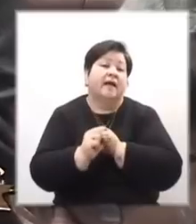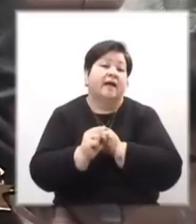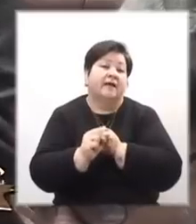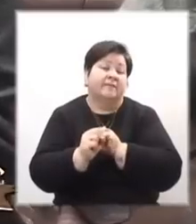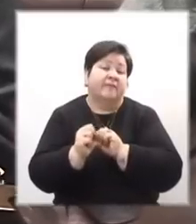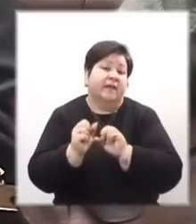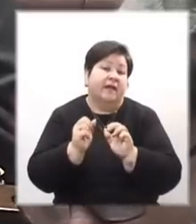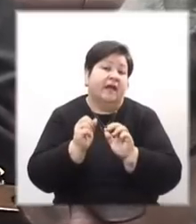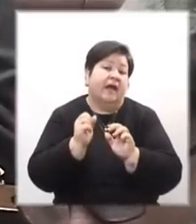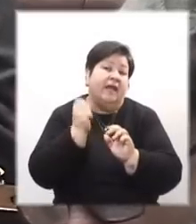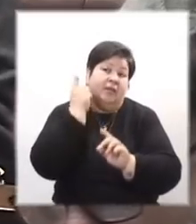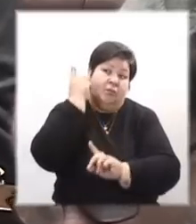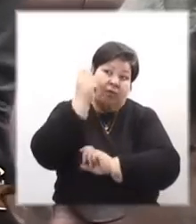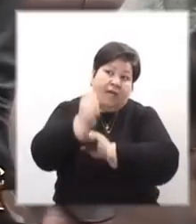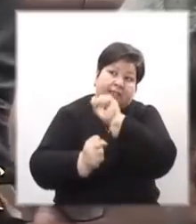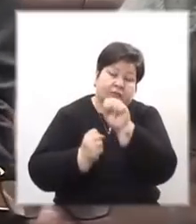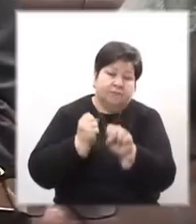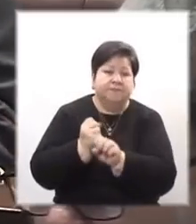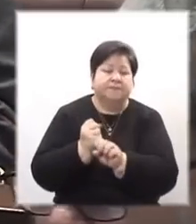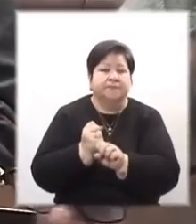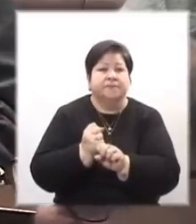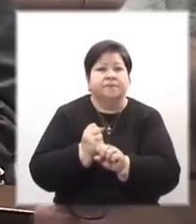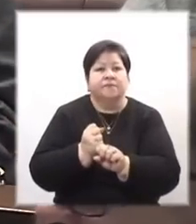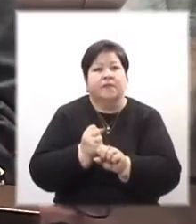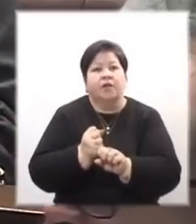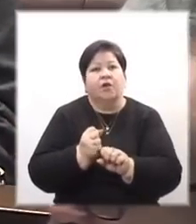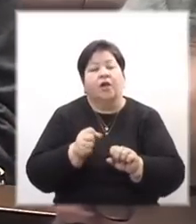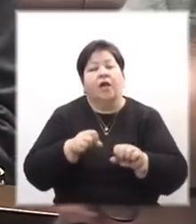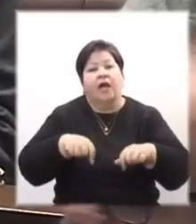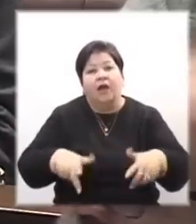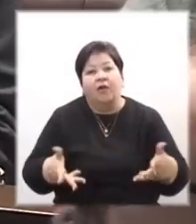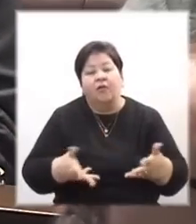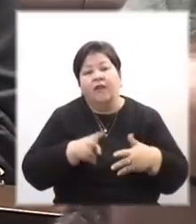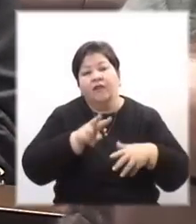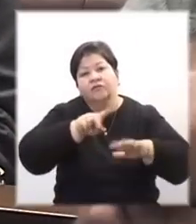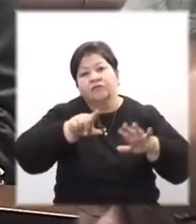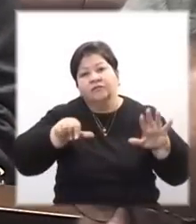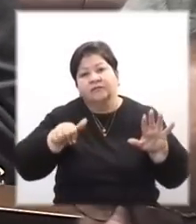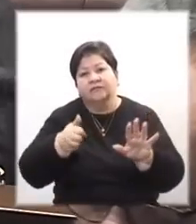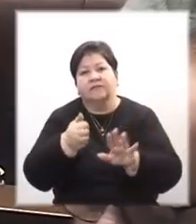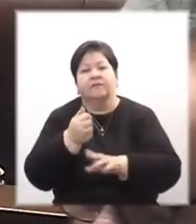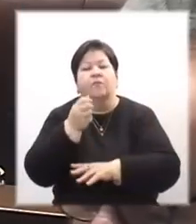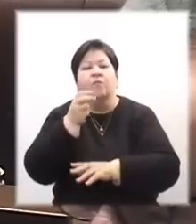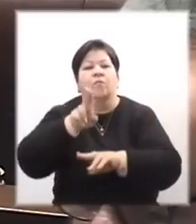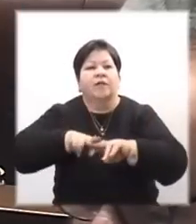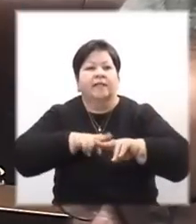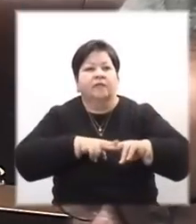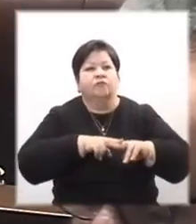este gobierno, el promedio anual es de 176 muertes dudosas.